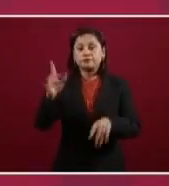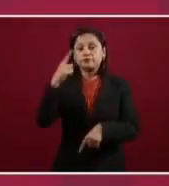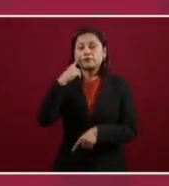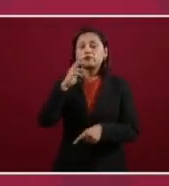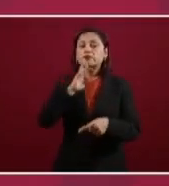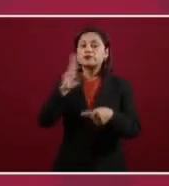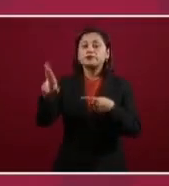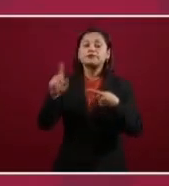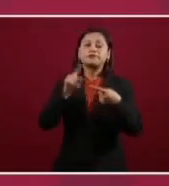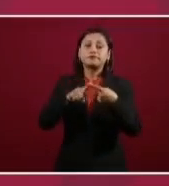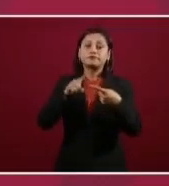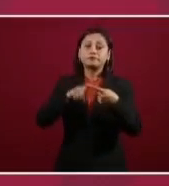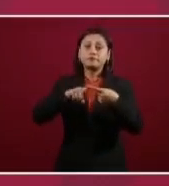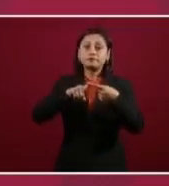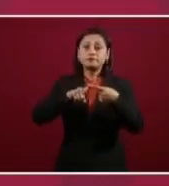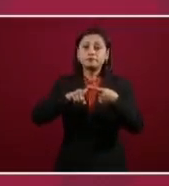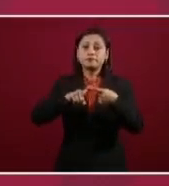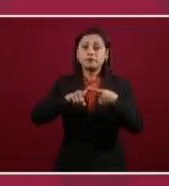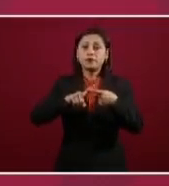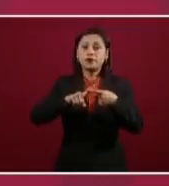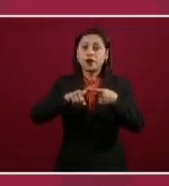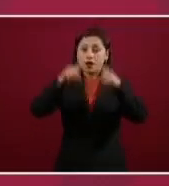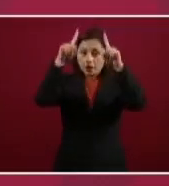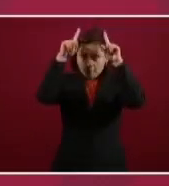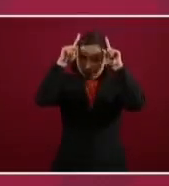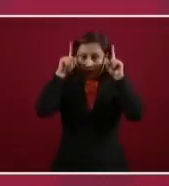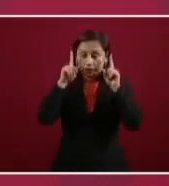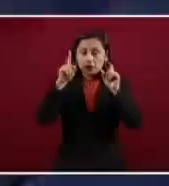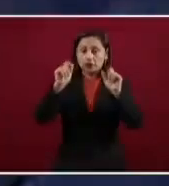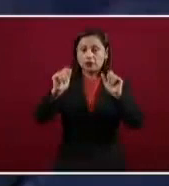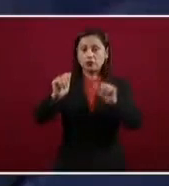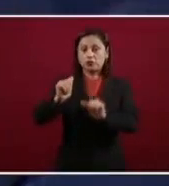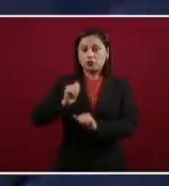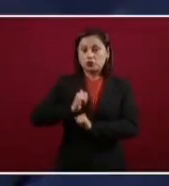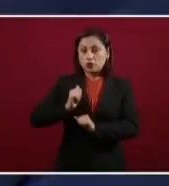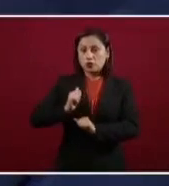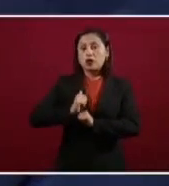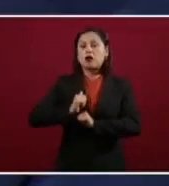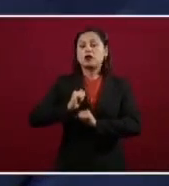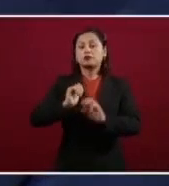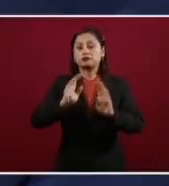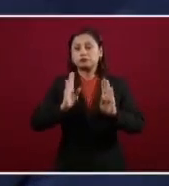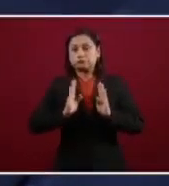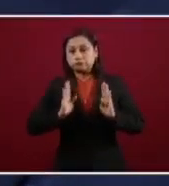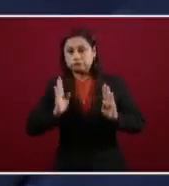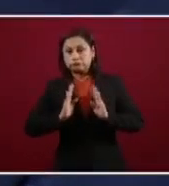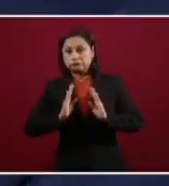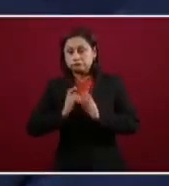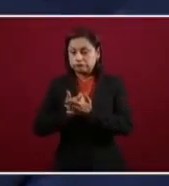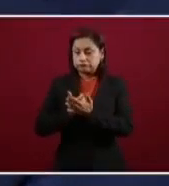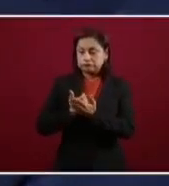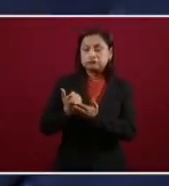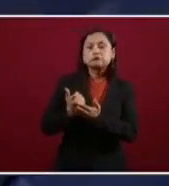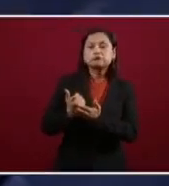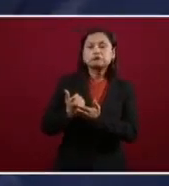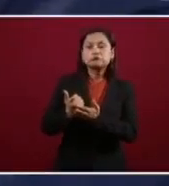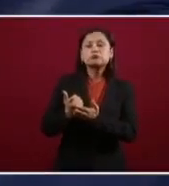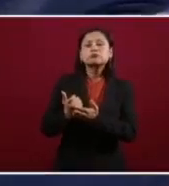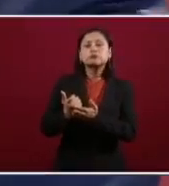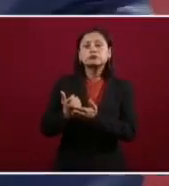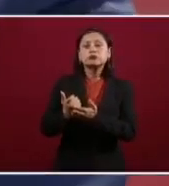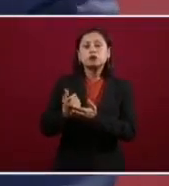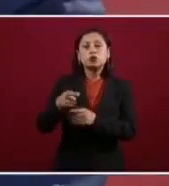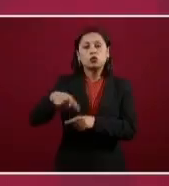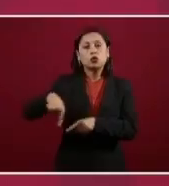soldados están bien ganado es